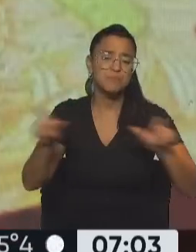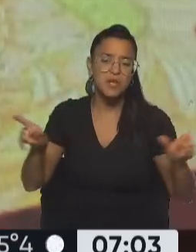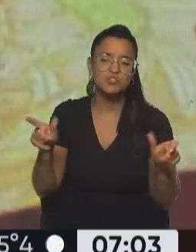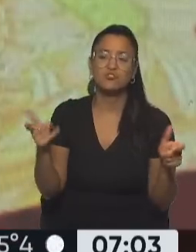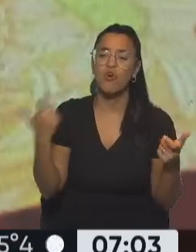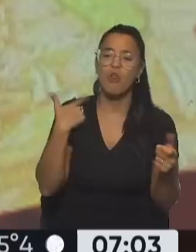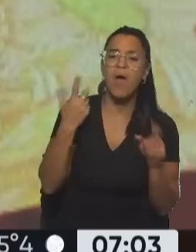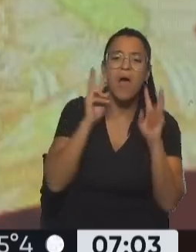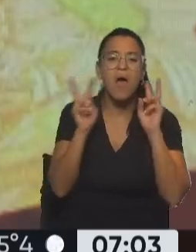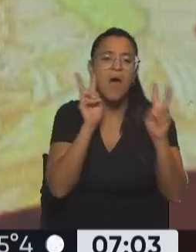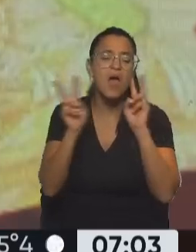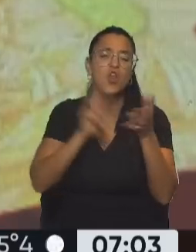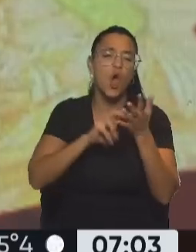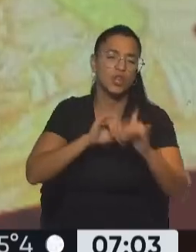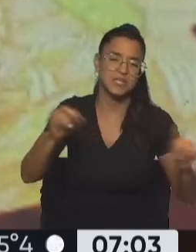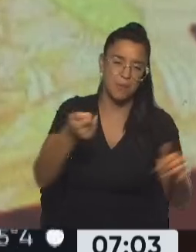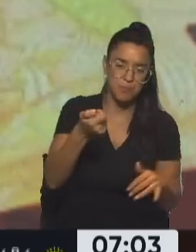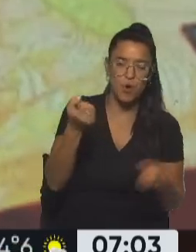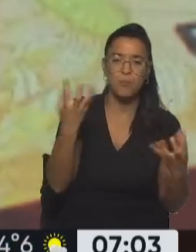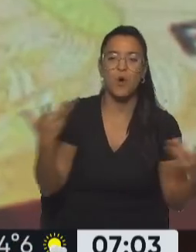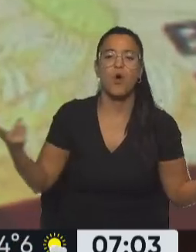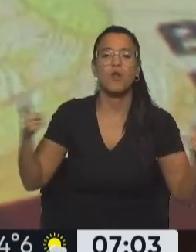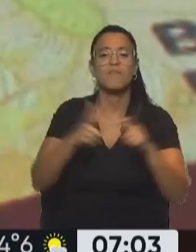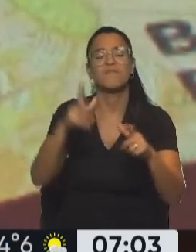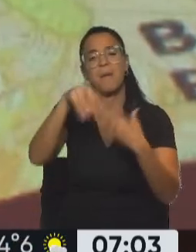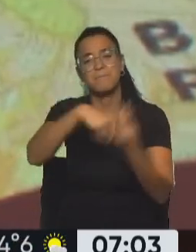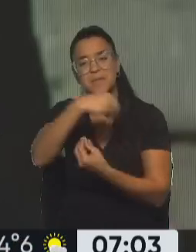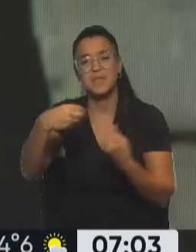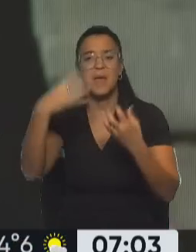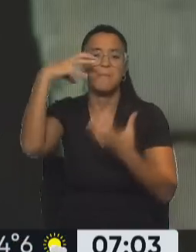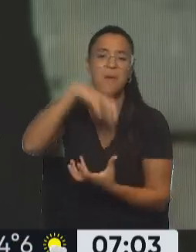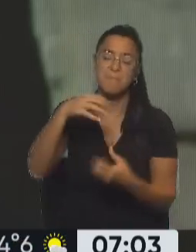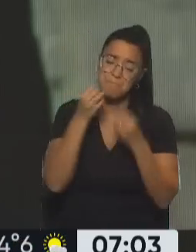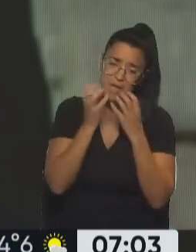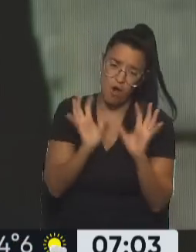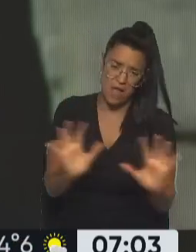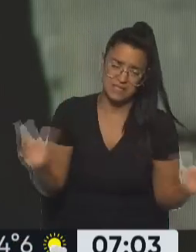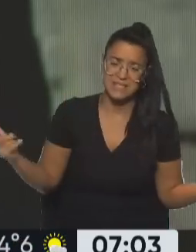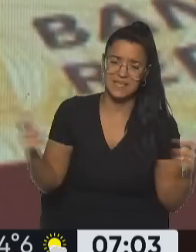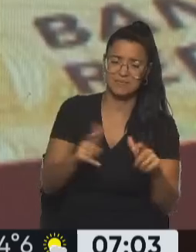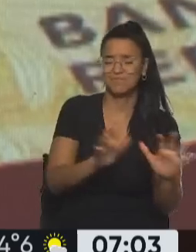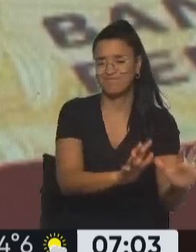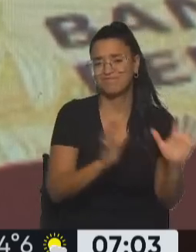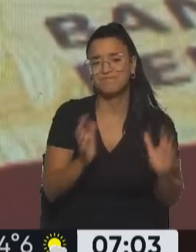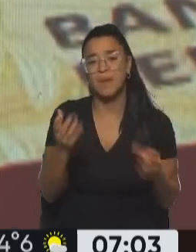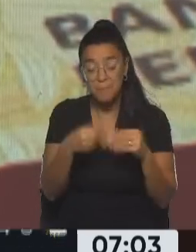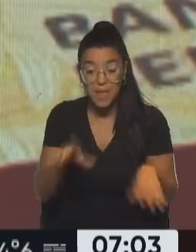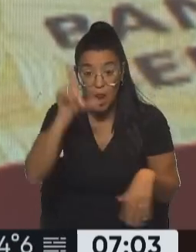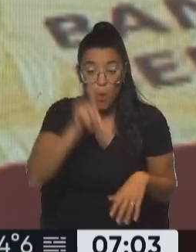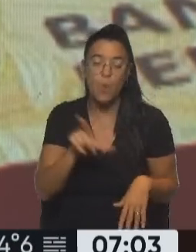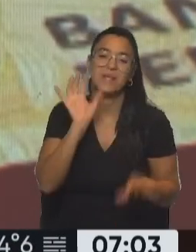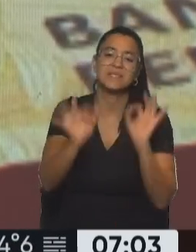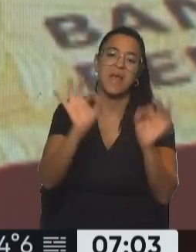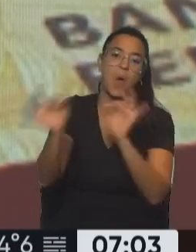tan enganchado con el tema de las noticias, porque hubo reuniones familiares, la Pascua y demás. Mejor así. Sí, mejor así. Sí. Arrancás el lunes enterándote,